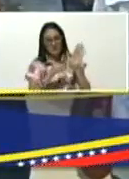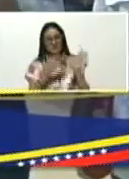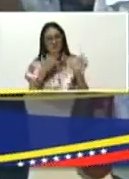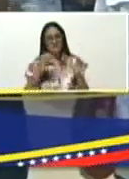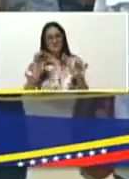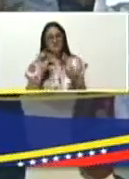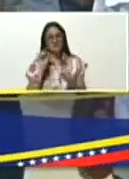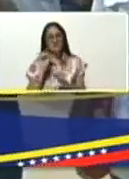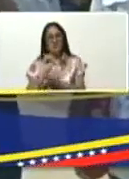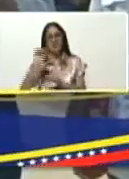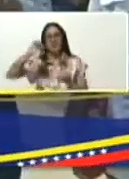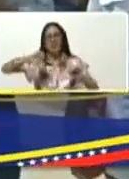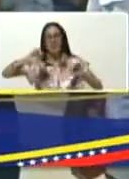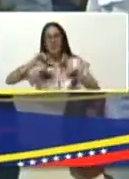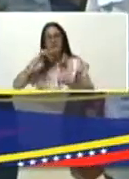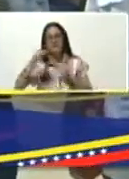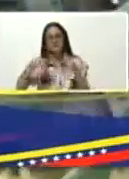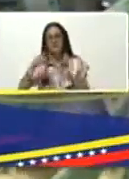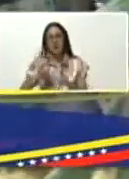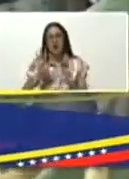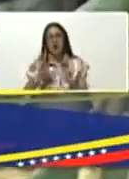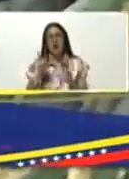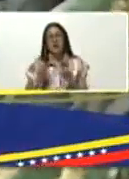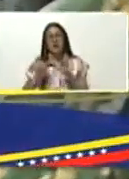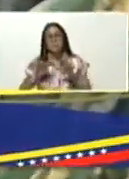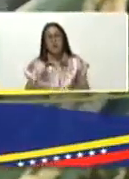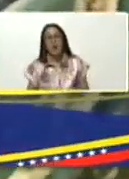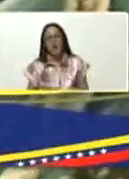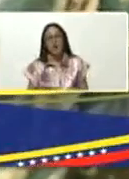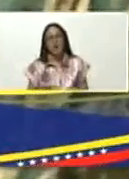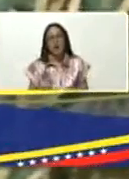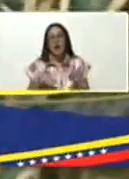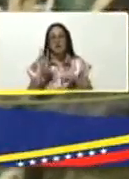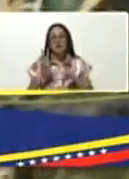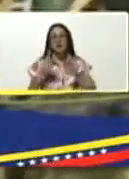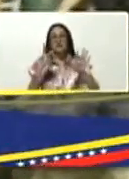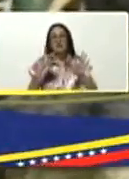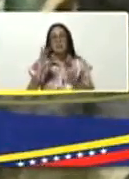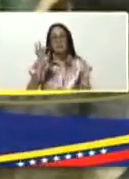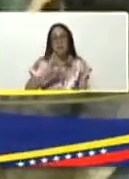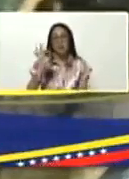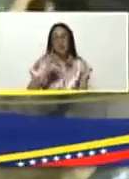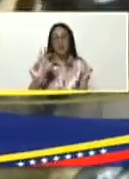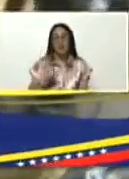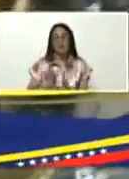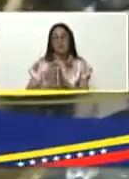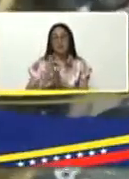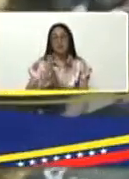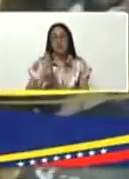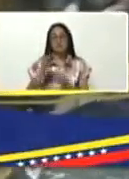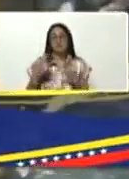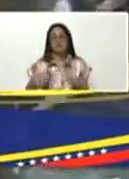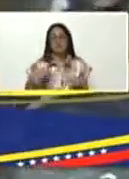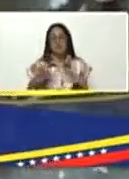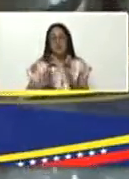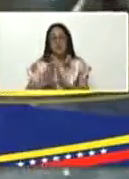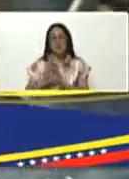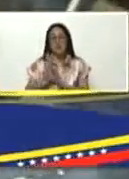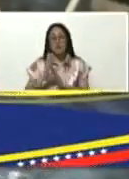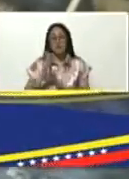ninguno, simplemente están estancados. Entre un 14 y un 17% de manera exponencial que va